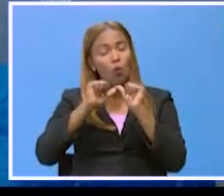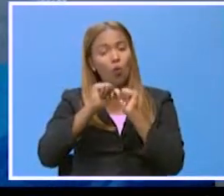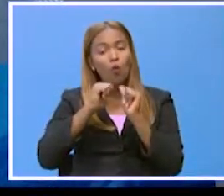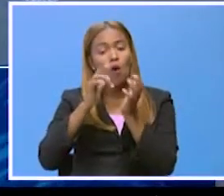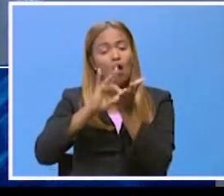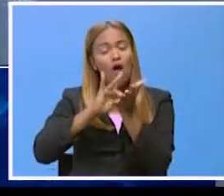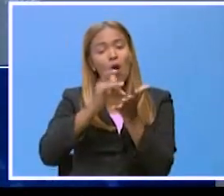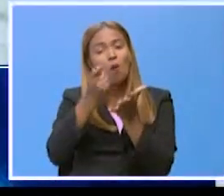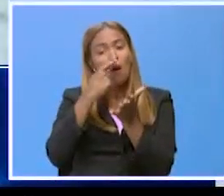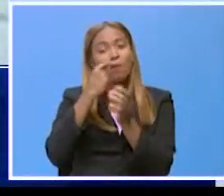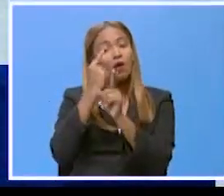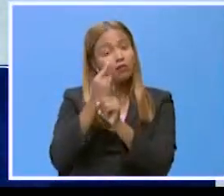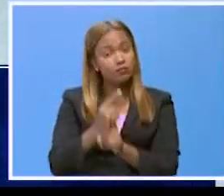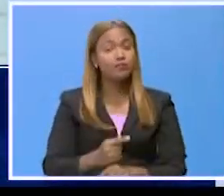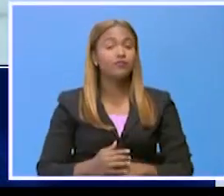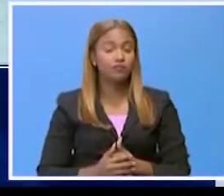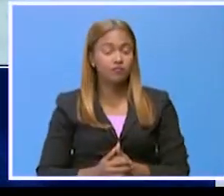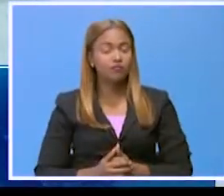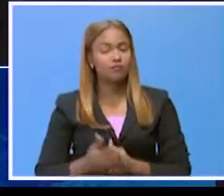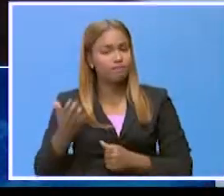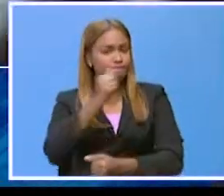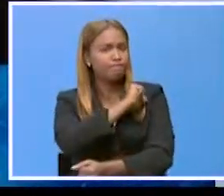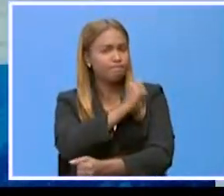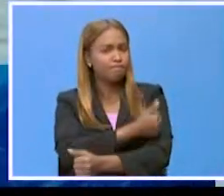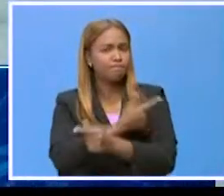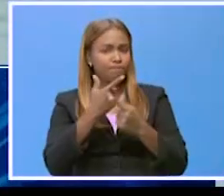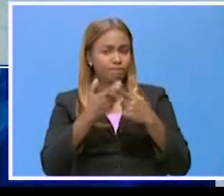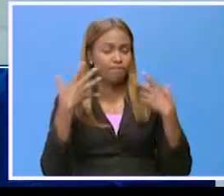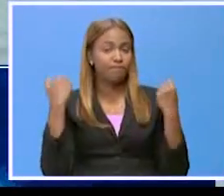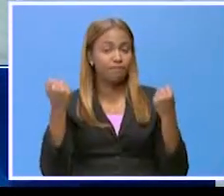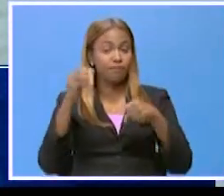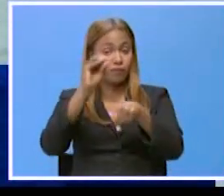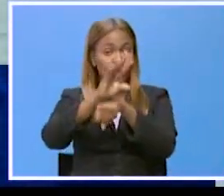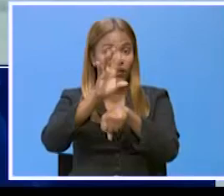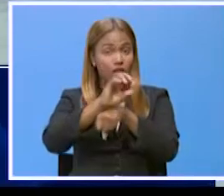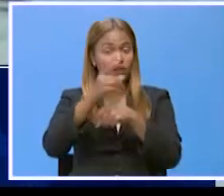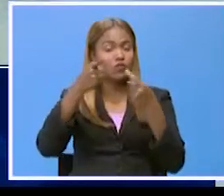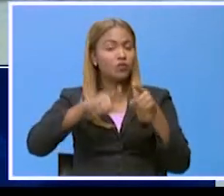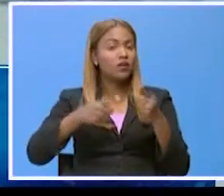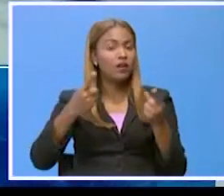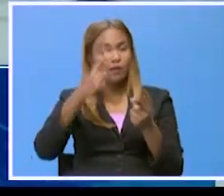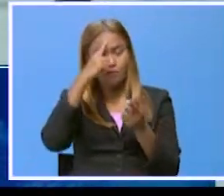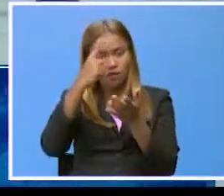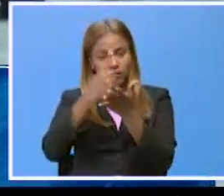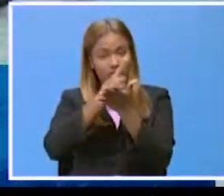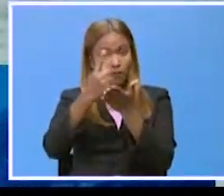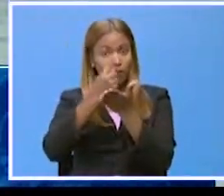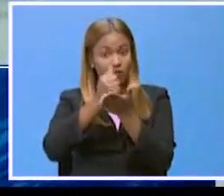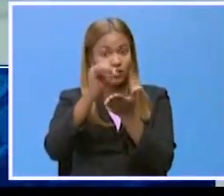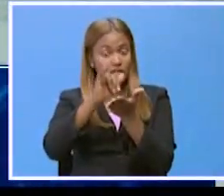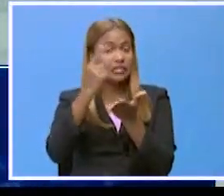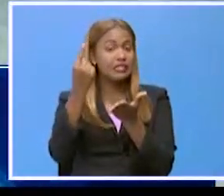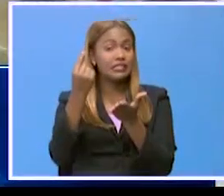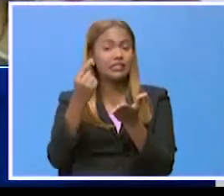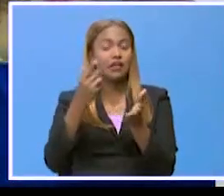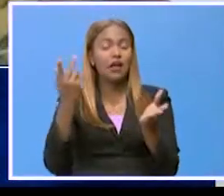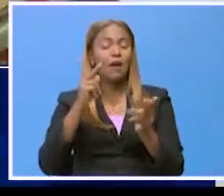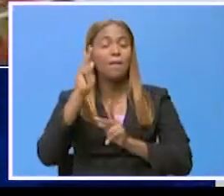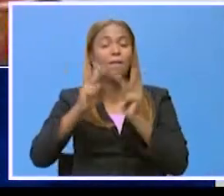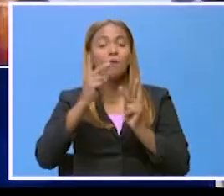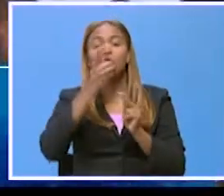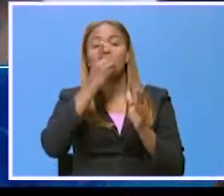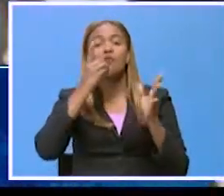y las autoridades sanitarias hicieron las recomendaciones a propósito de que durante la semana mayor los americanos